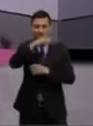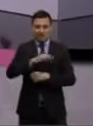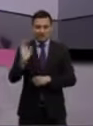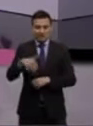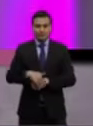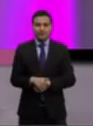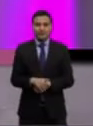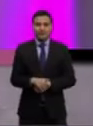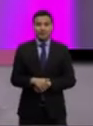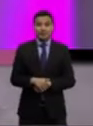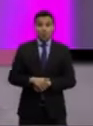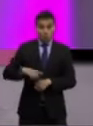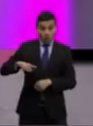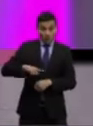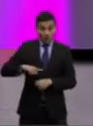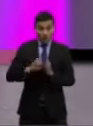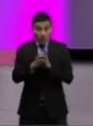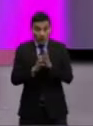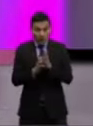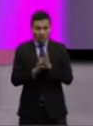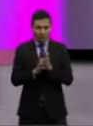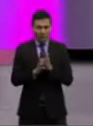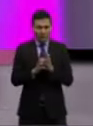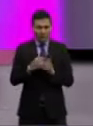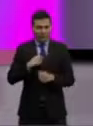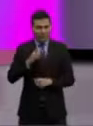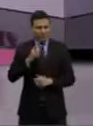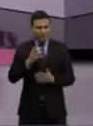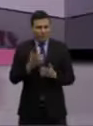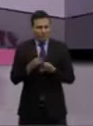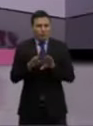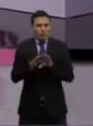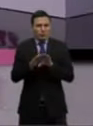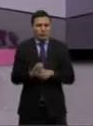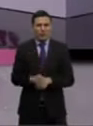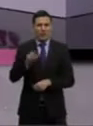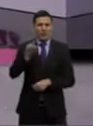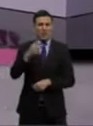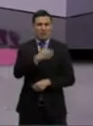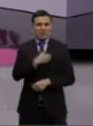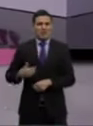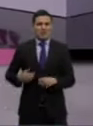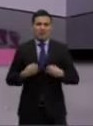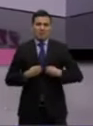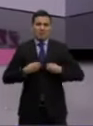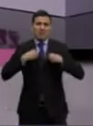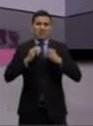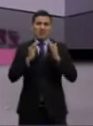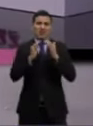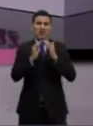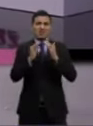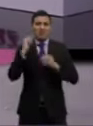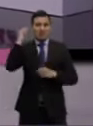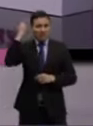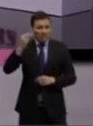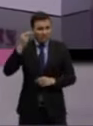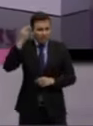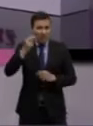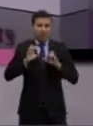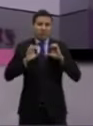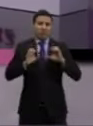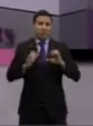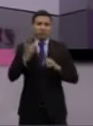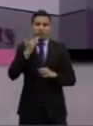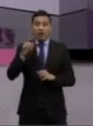tiempo. El gobierno sabe ahorrar, pues no veo cómo sepa ahorrar viviendo como rey en un palacio cuando pregona la humildad y pregona